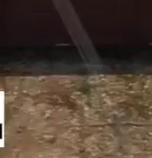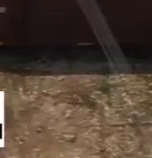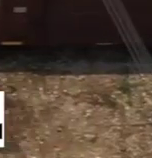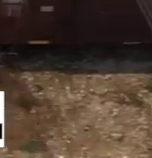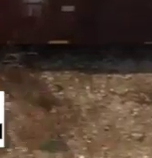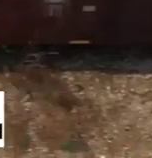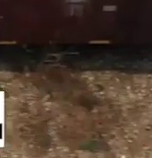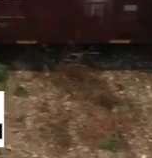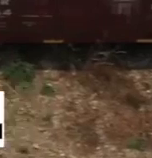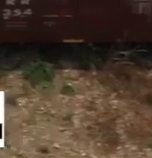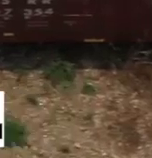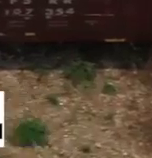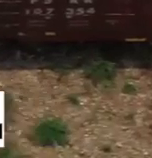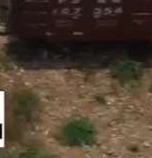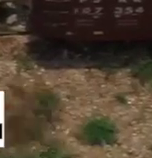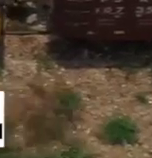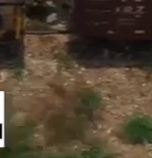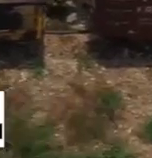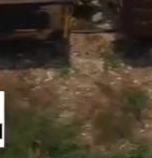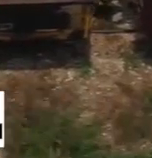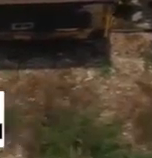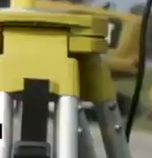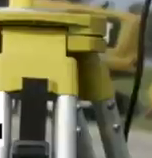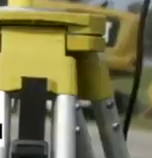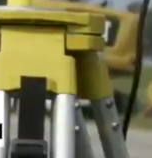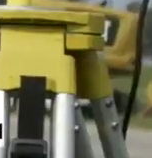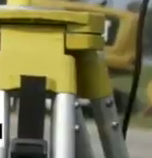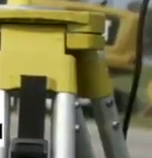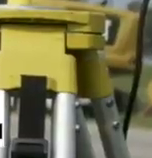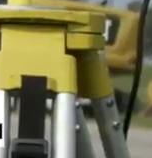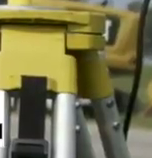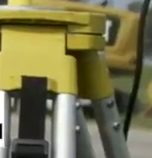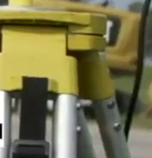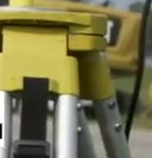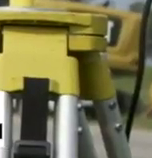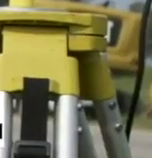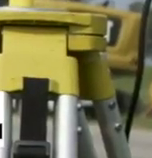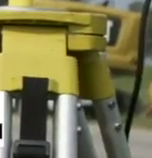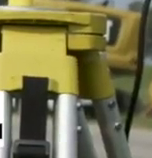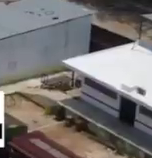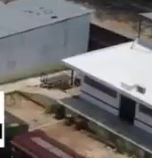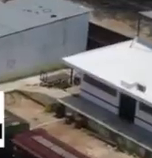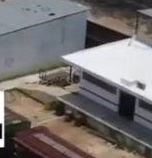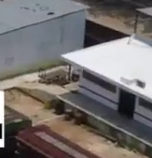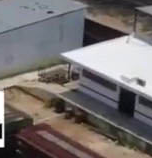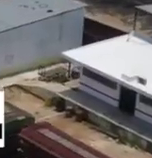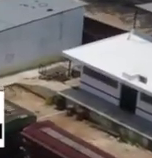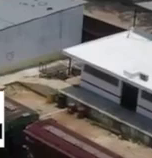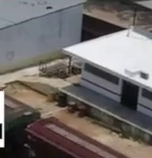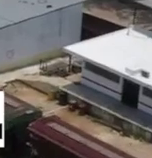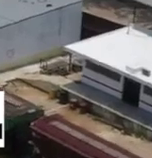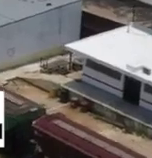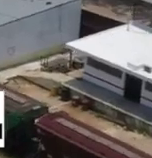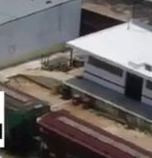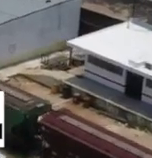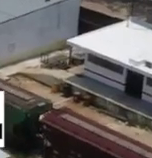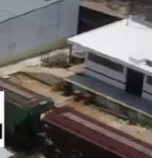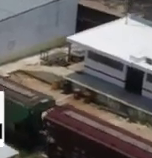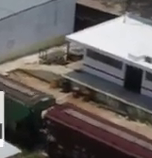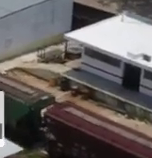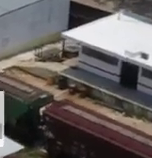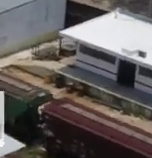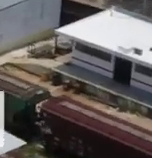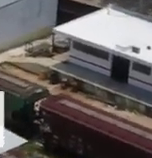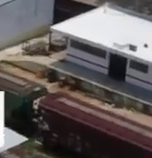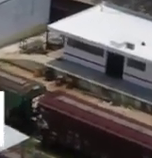Transparencia en vulneración al principio de reserva de ley y de la autonomía del INAI. El acuerdo del Ejecutivo Federal también instruye